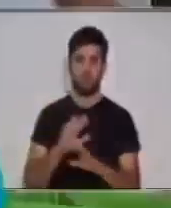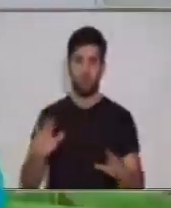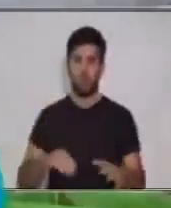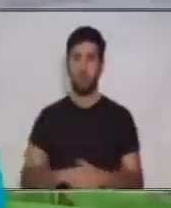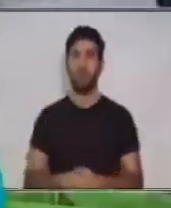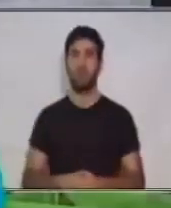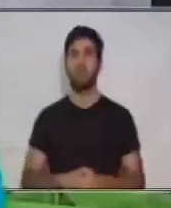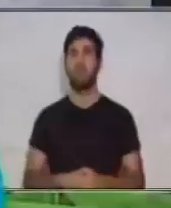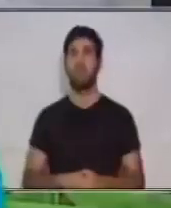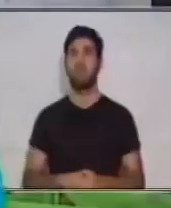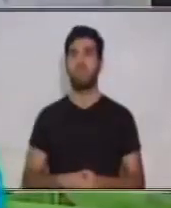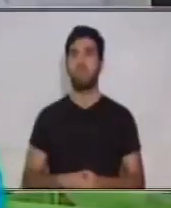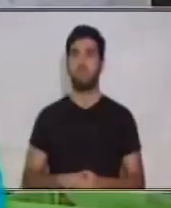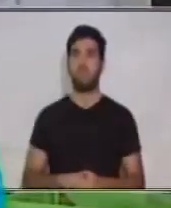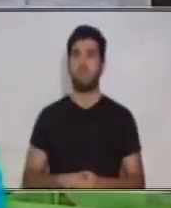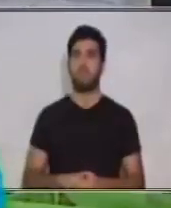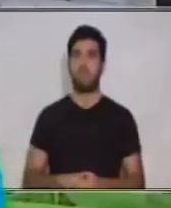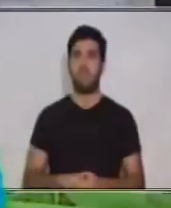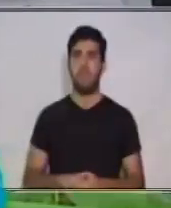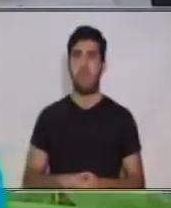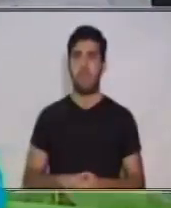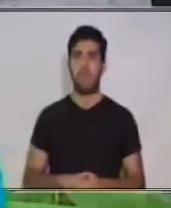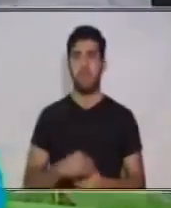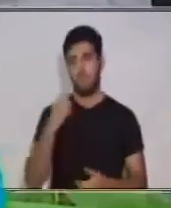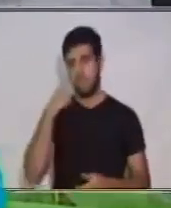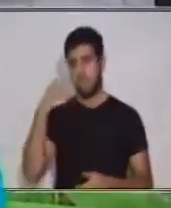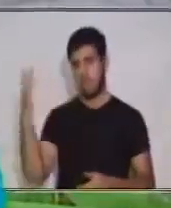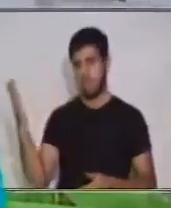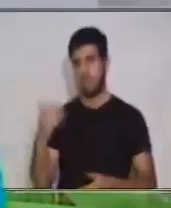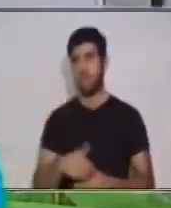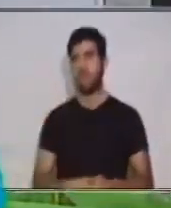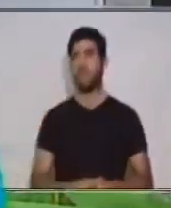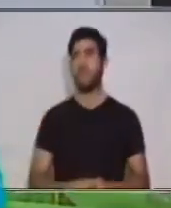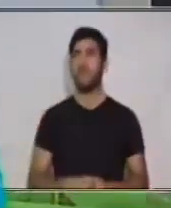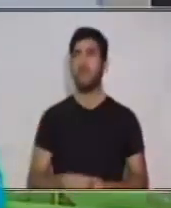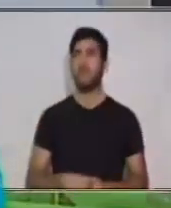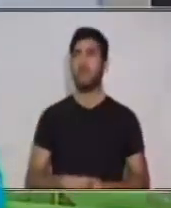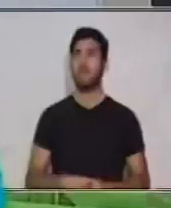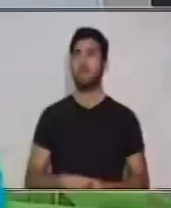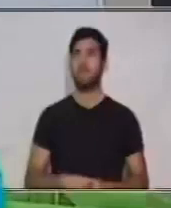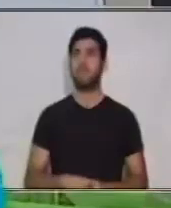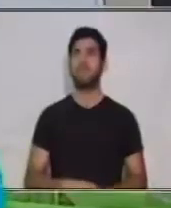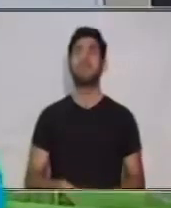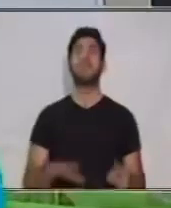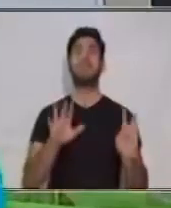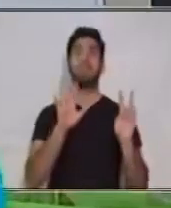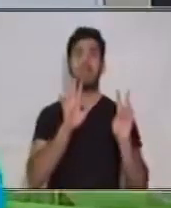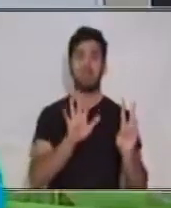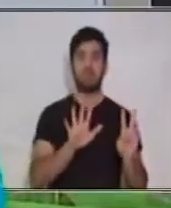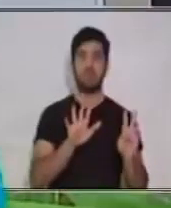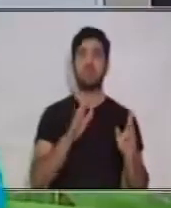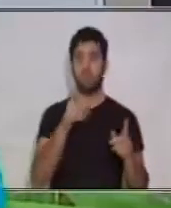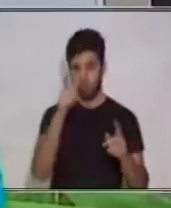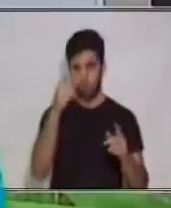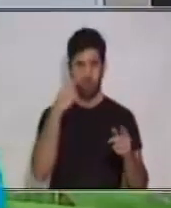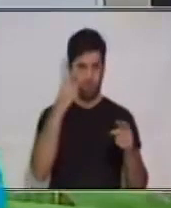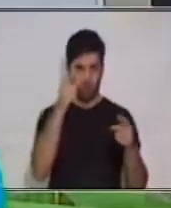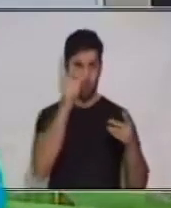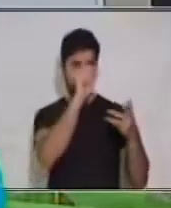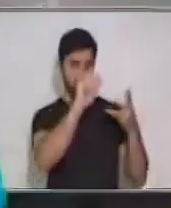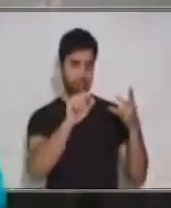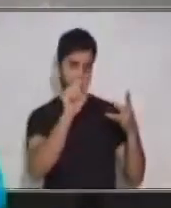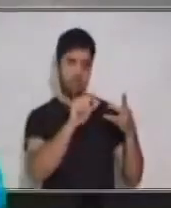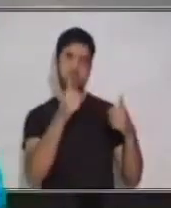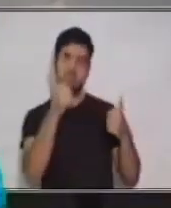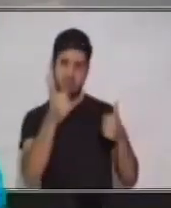La 6, fútbol y maratón. Vas marcando o vas verificando que lo